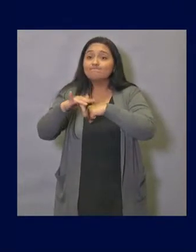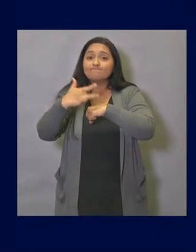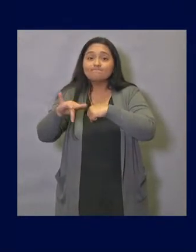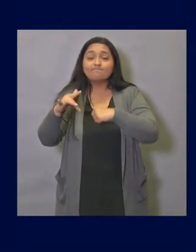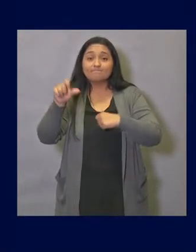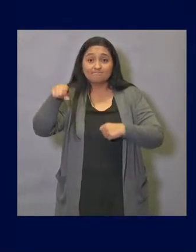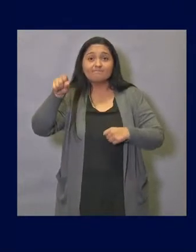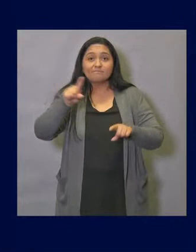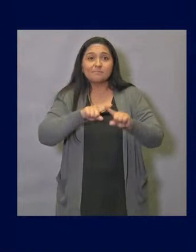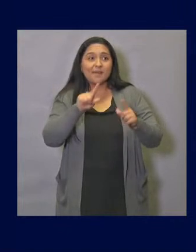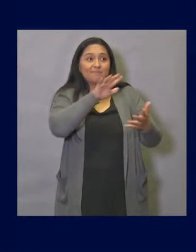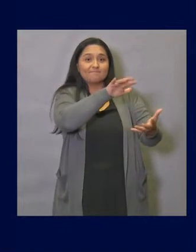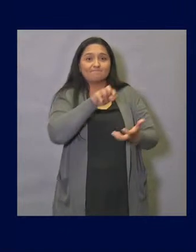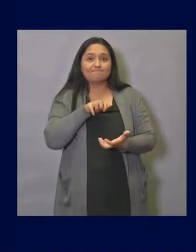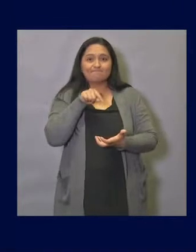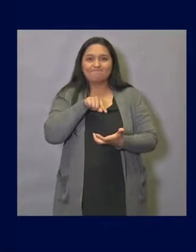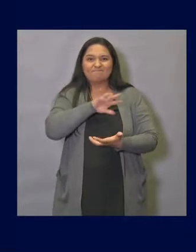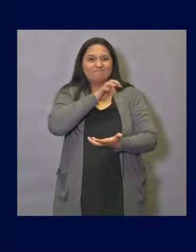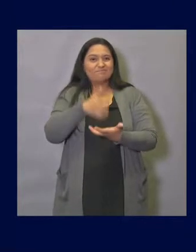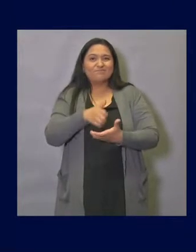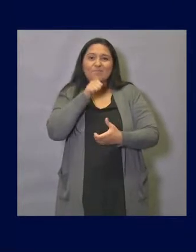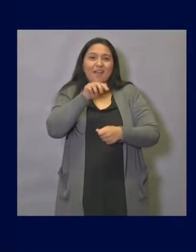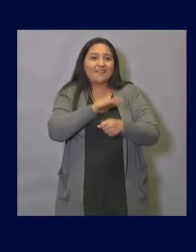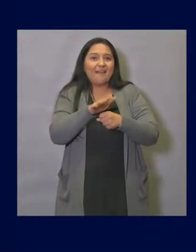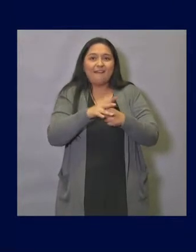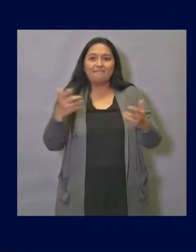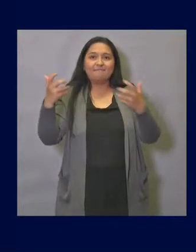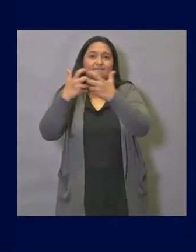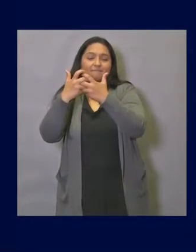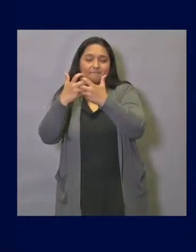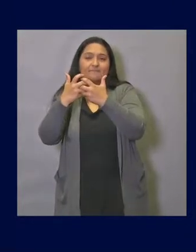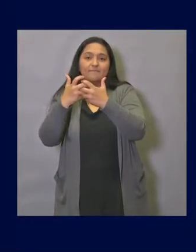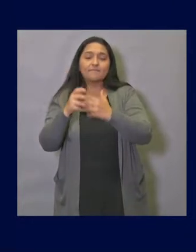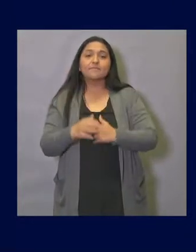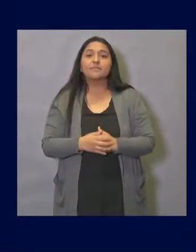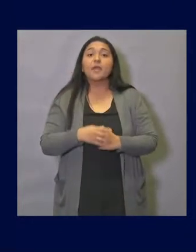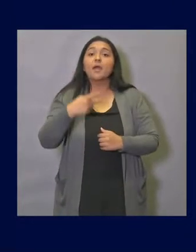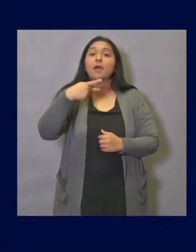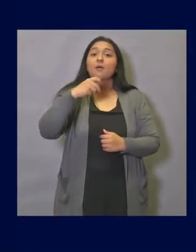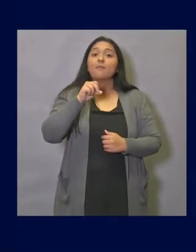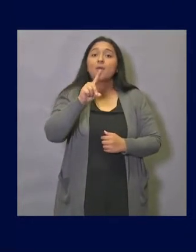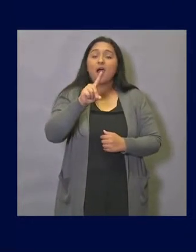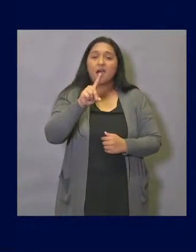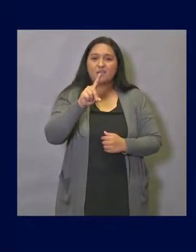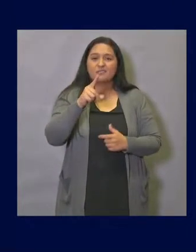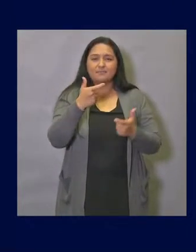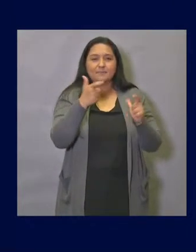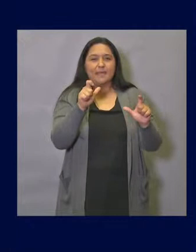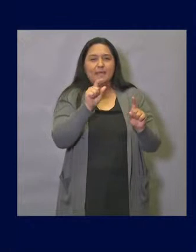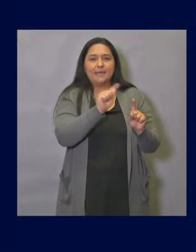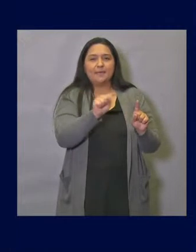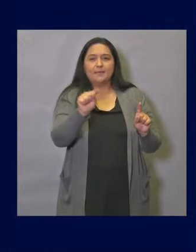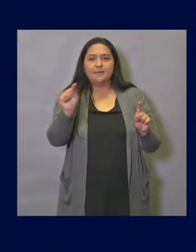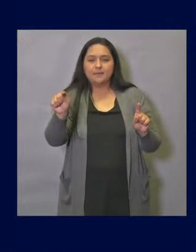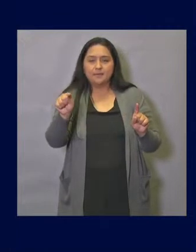para ofrecer más citas. Nuestros pods más grandes por sí solos podrían